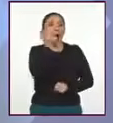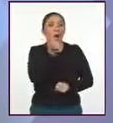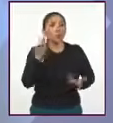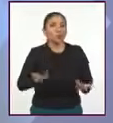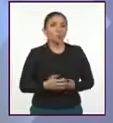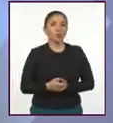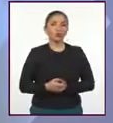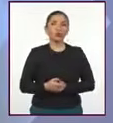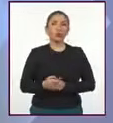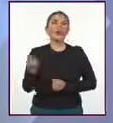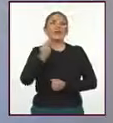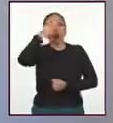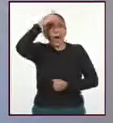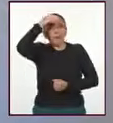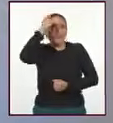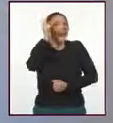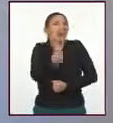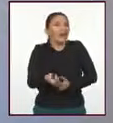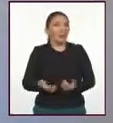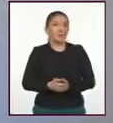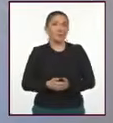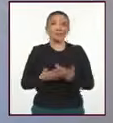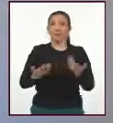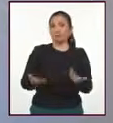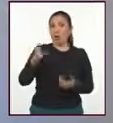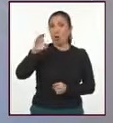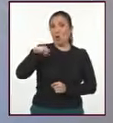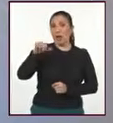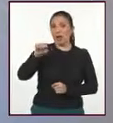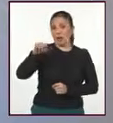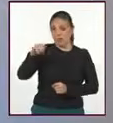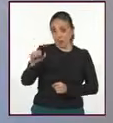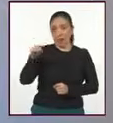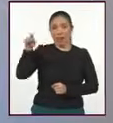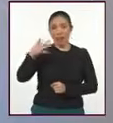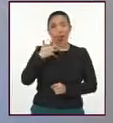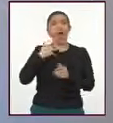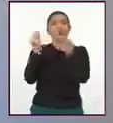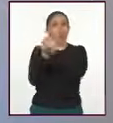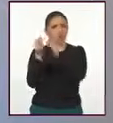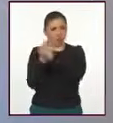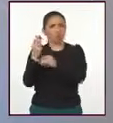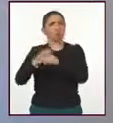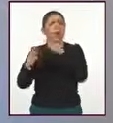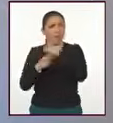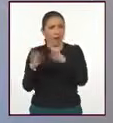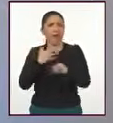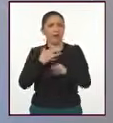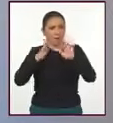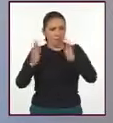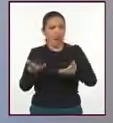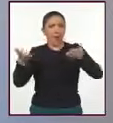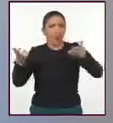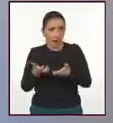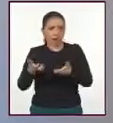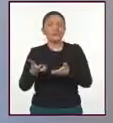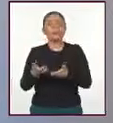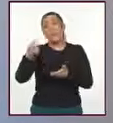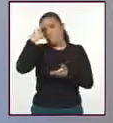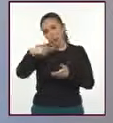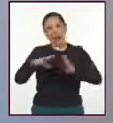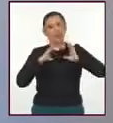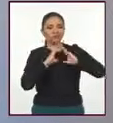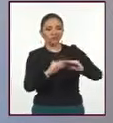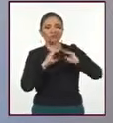Ok. Por parte de la CONASAMA hay algunos cursos y materiales que se han desarrollado para fortalecer